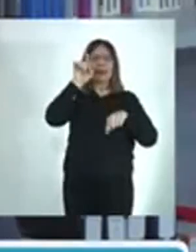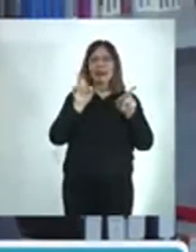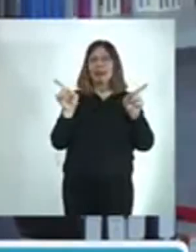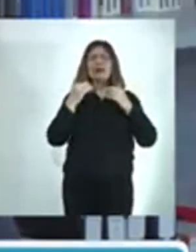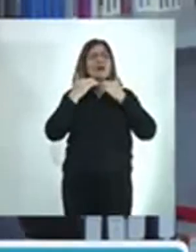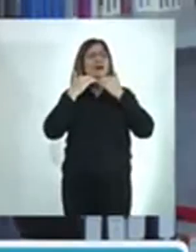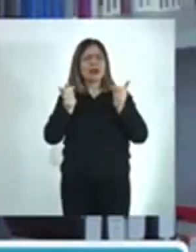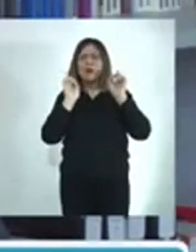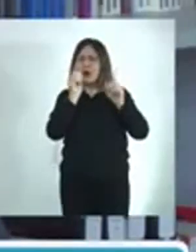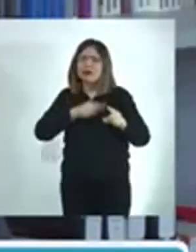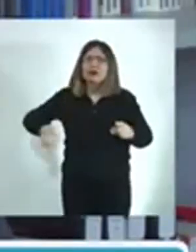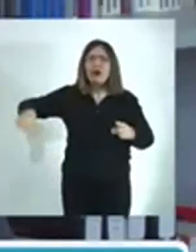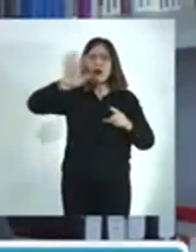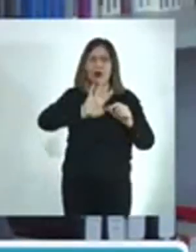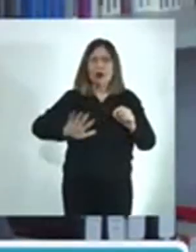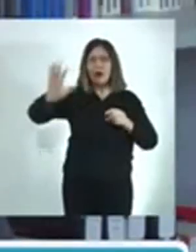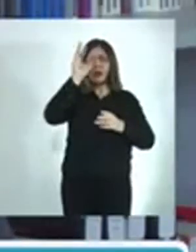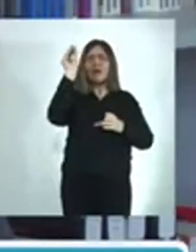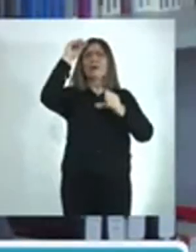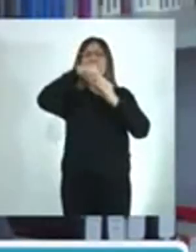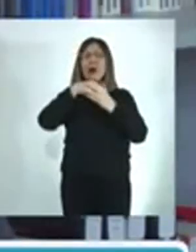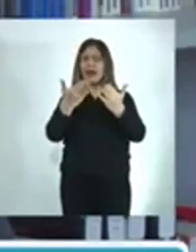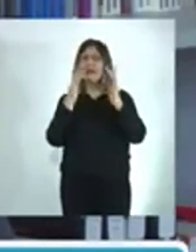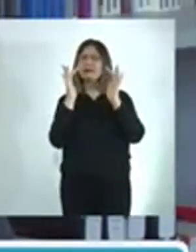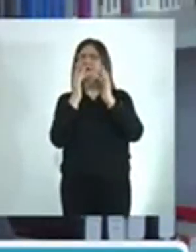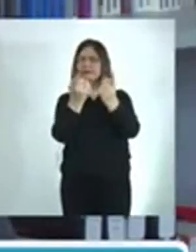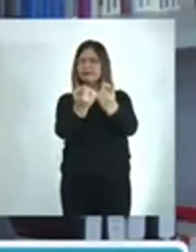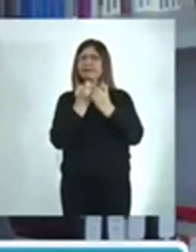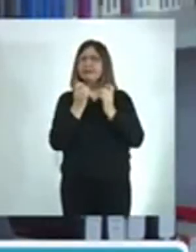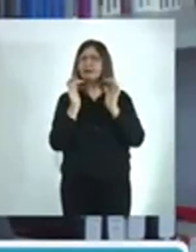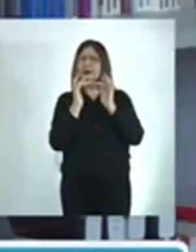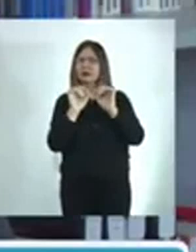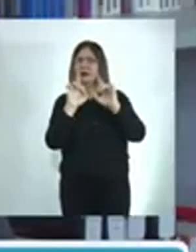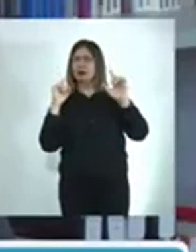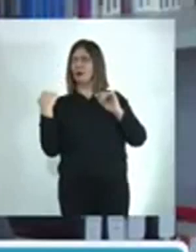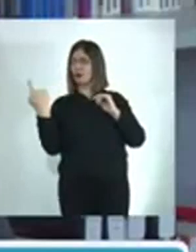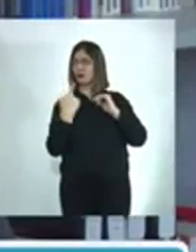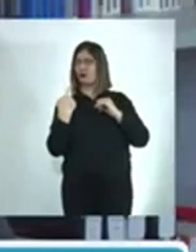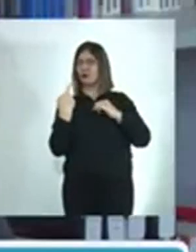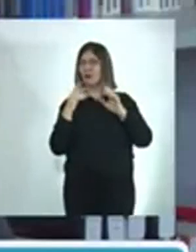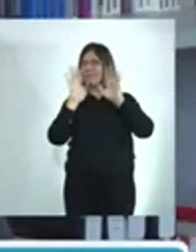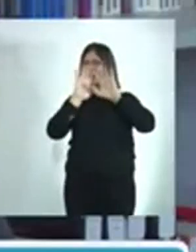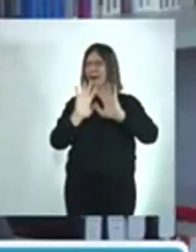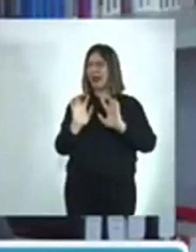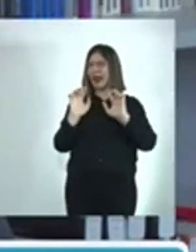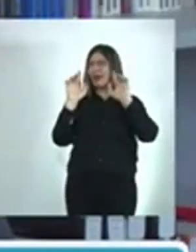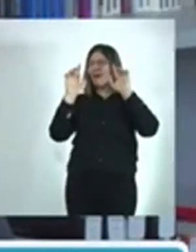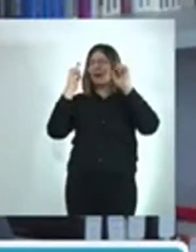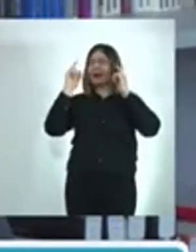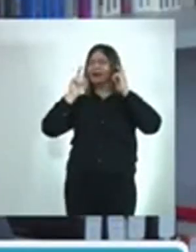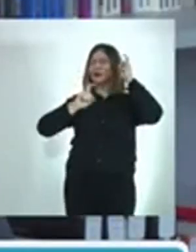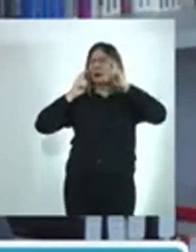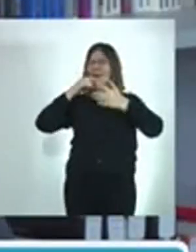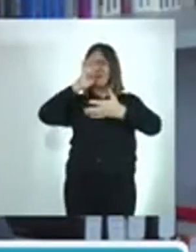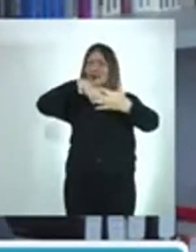oeste, en la alta montaña, estén donde estén, el plan que tenemos es un plan muy ambicioso. El plan que tenemos es poder